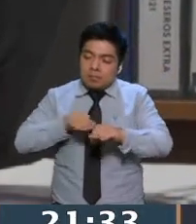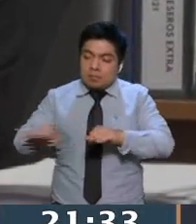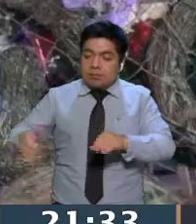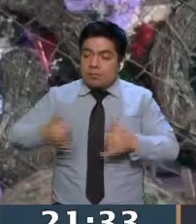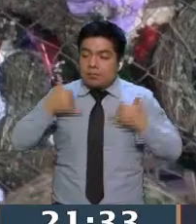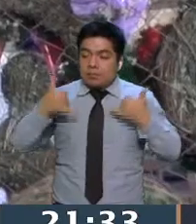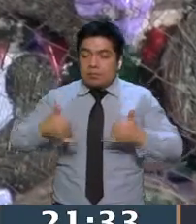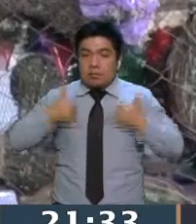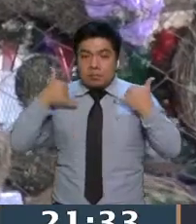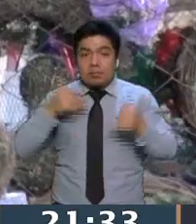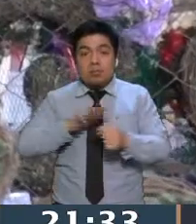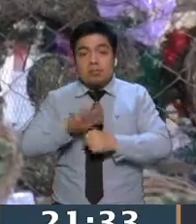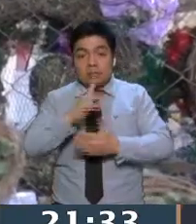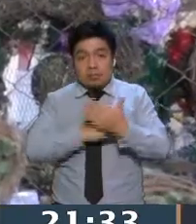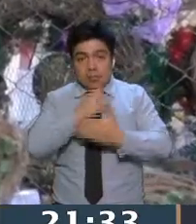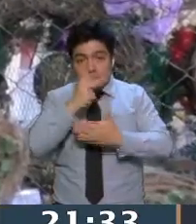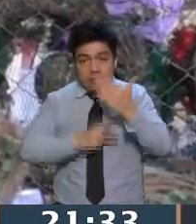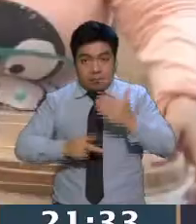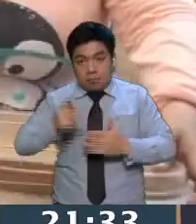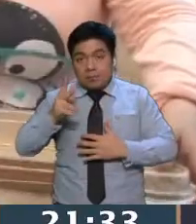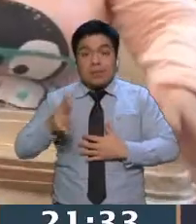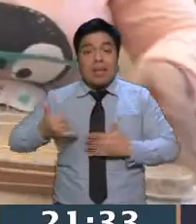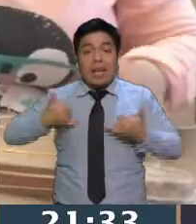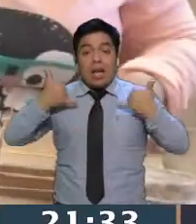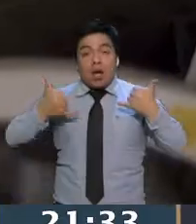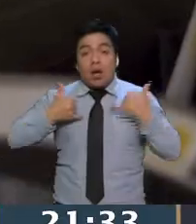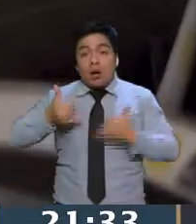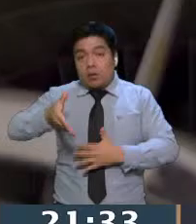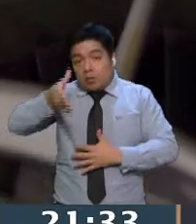a través del programa Jóvenes Construyendo el Futuro.